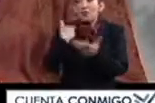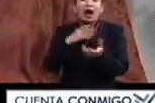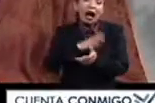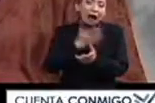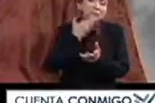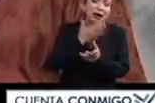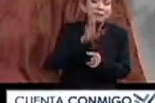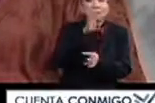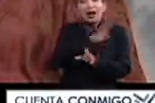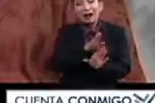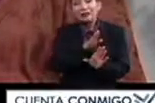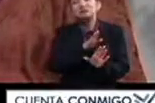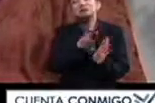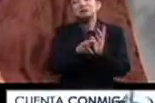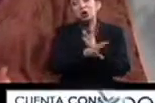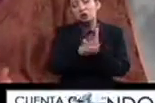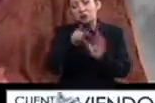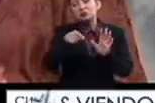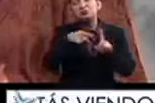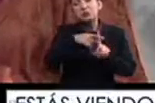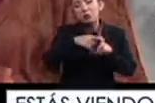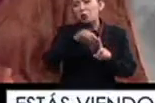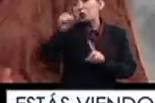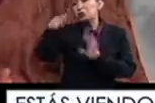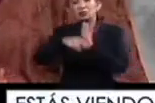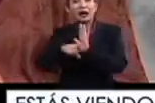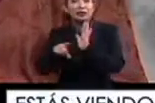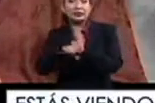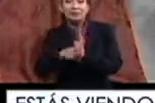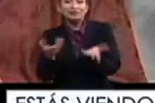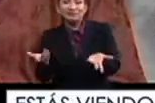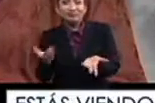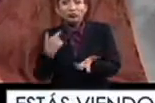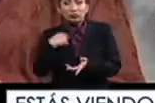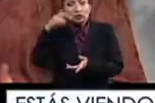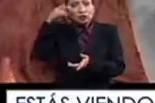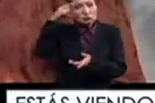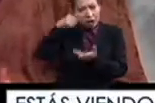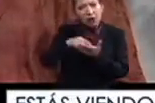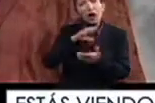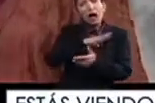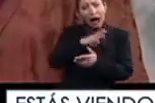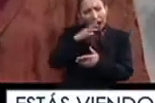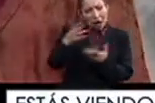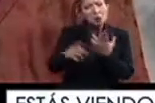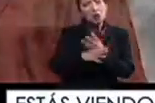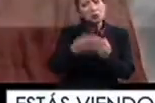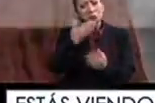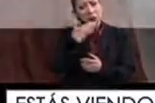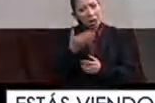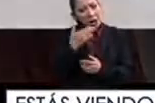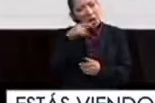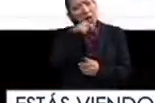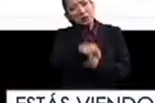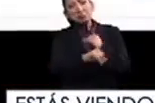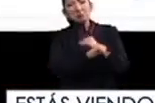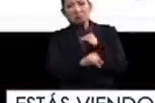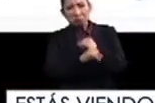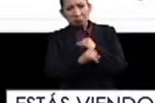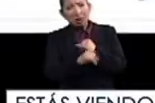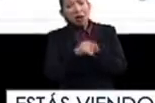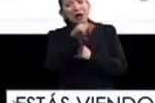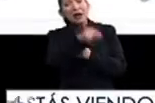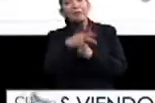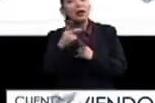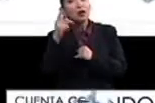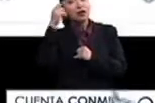tienen pues cosas muy positivas y cosas muy negativas, las estamos viendo. A mí me parece que sí, que hay cosas muy positivas y me interesan, pero al mismo